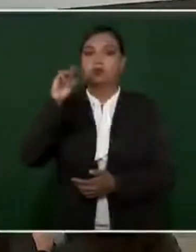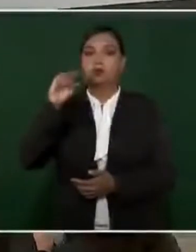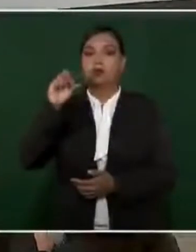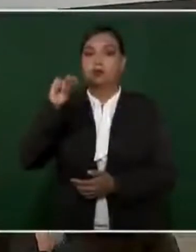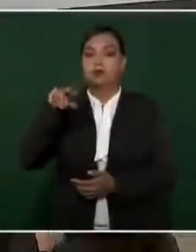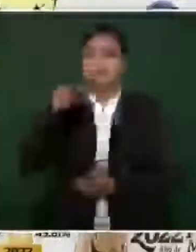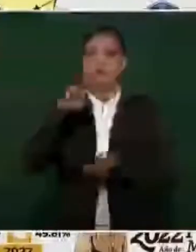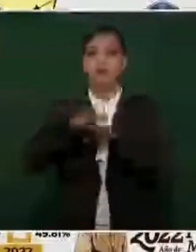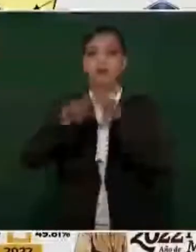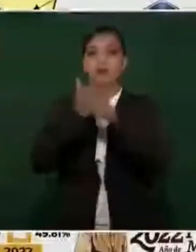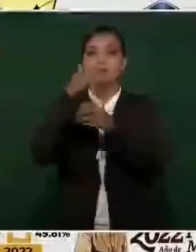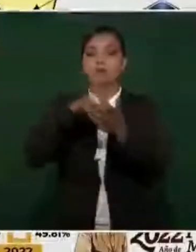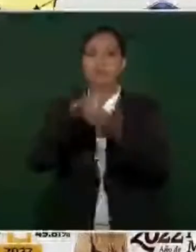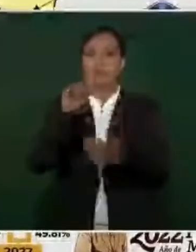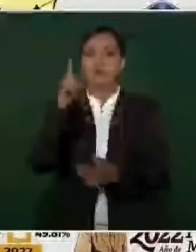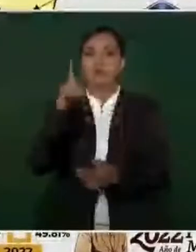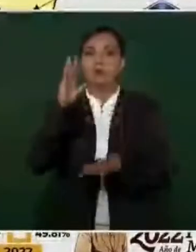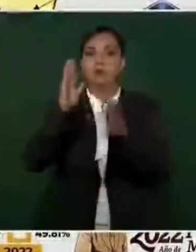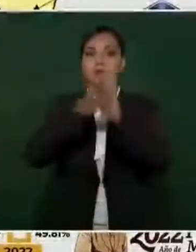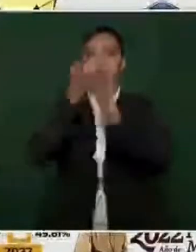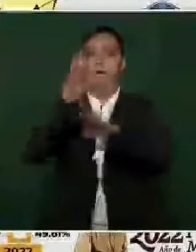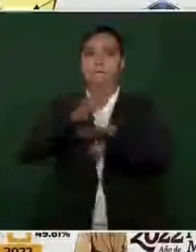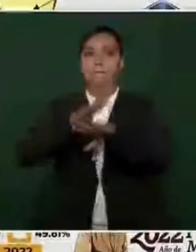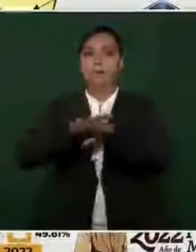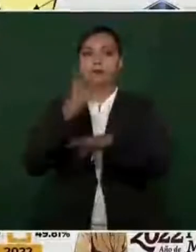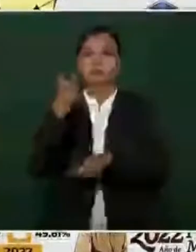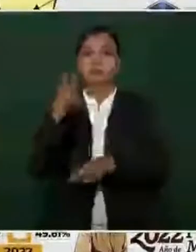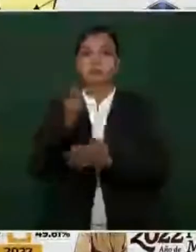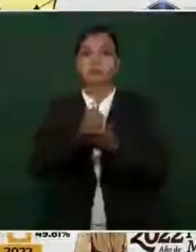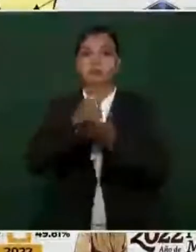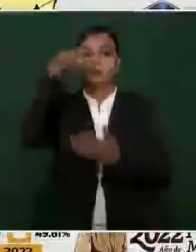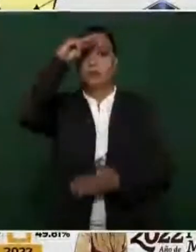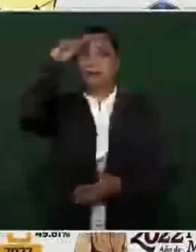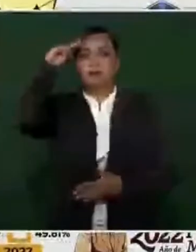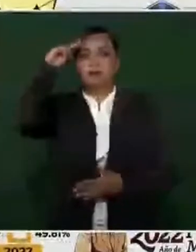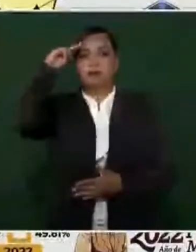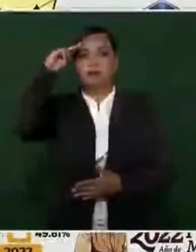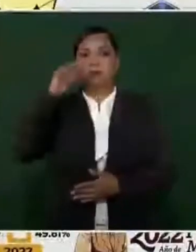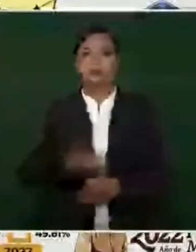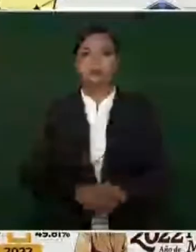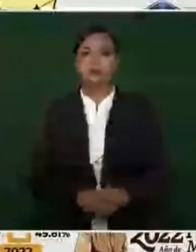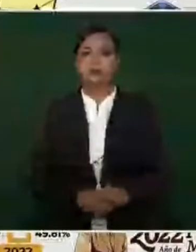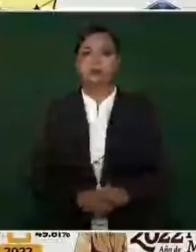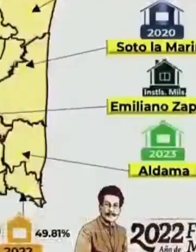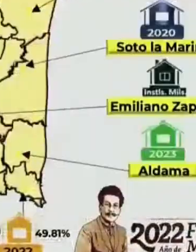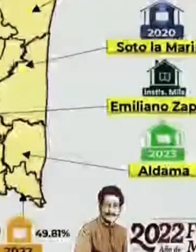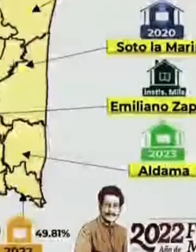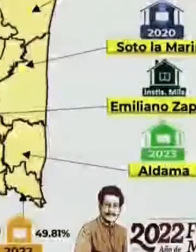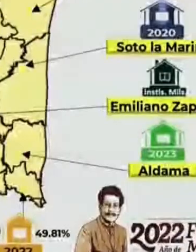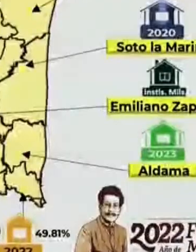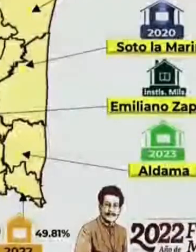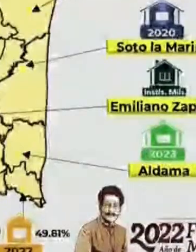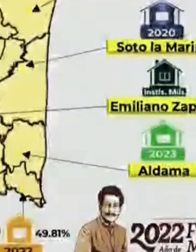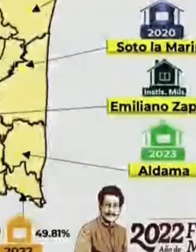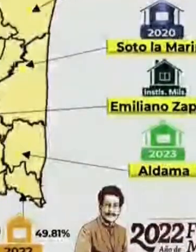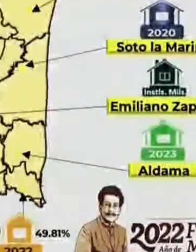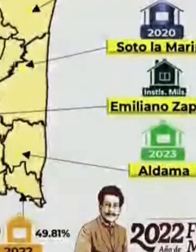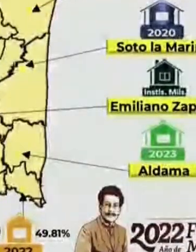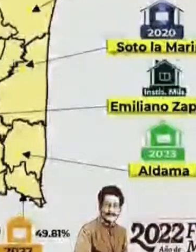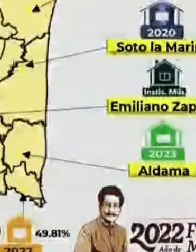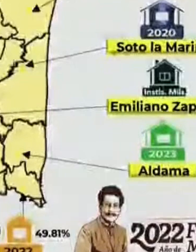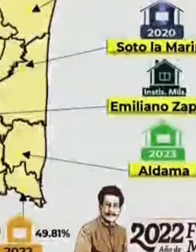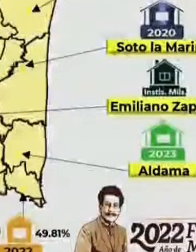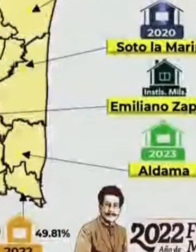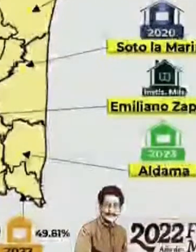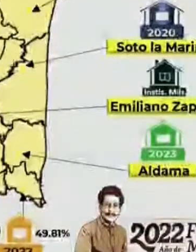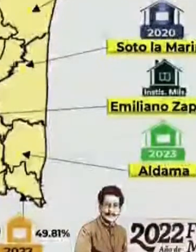21 se construyeron 2 más en Ciudad Victoria y en Nueva Ciudad Guerrero. También se le asignaron por